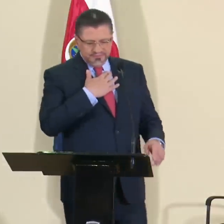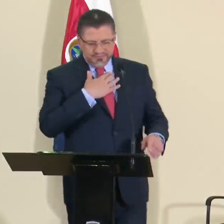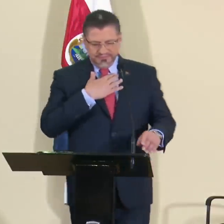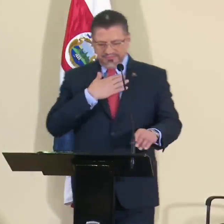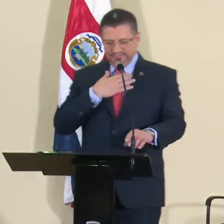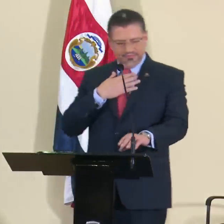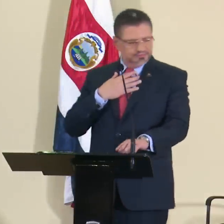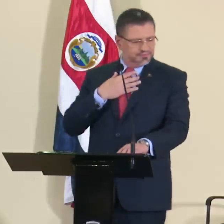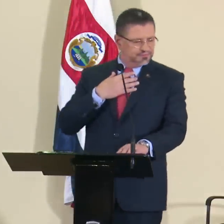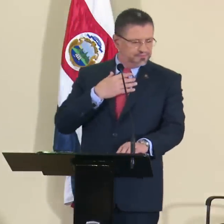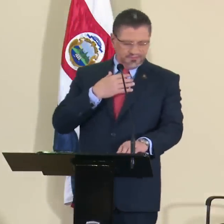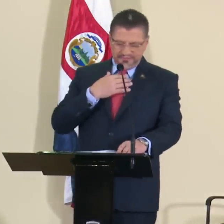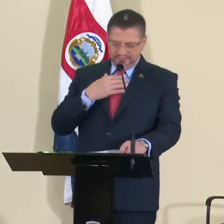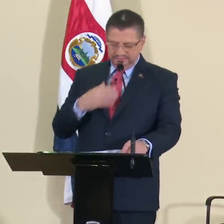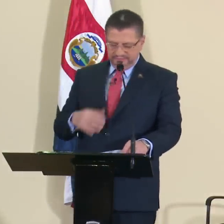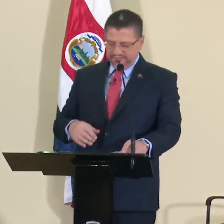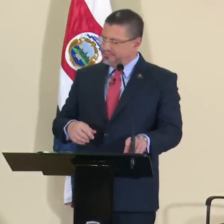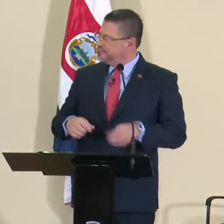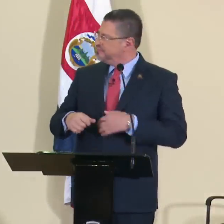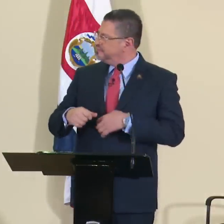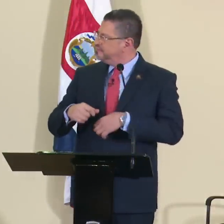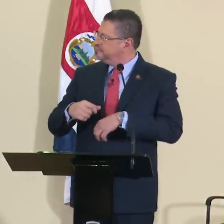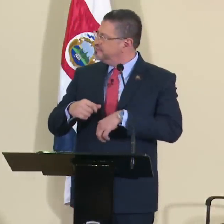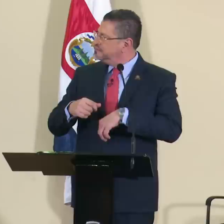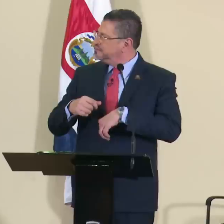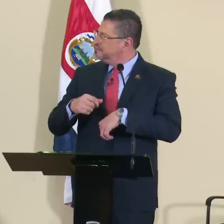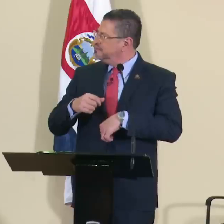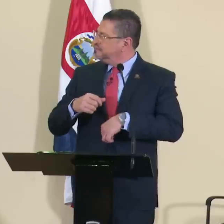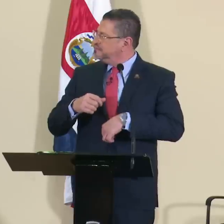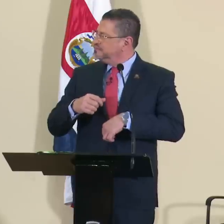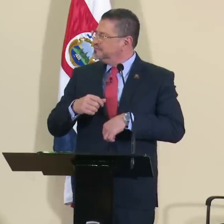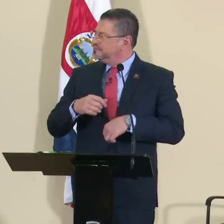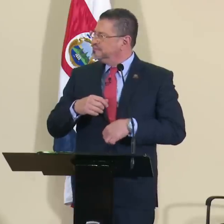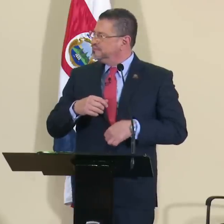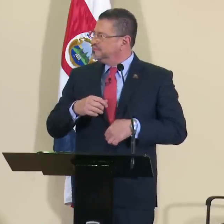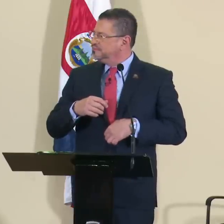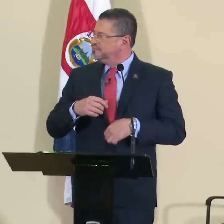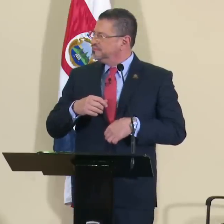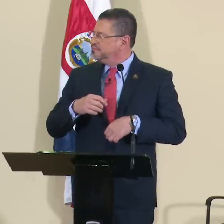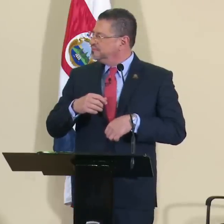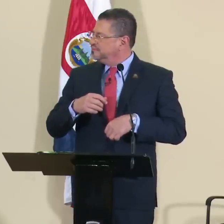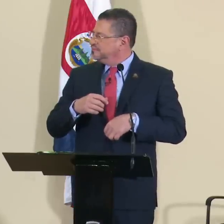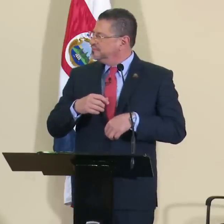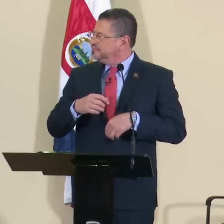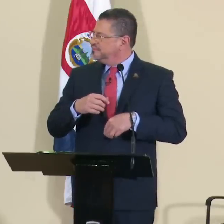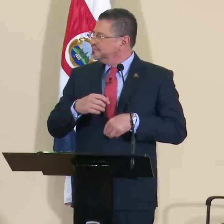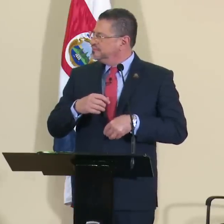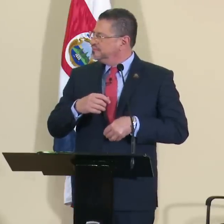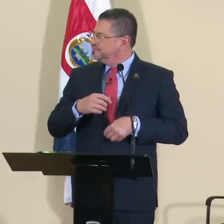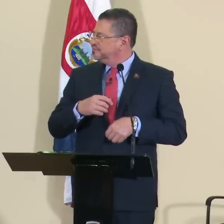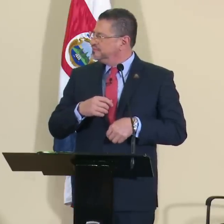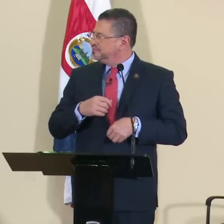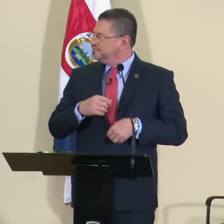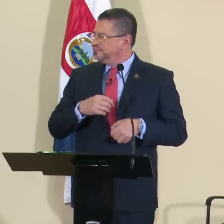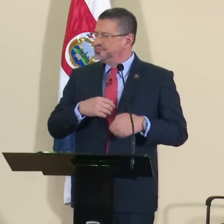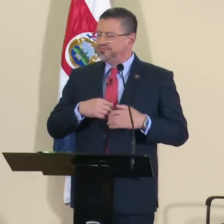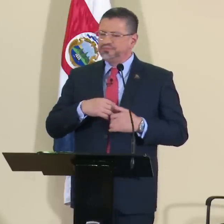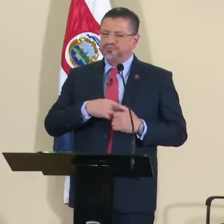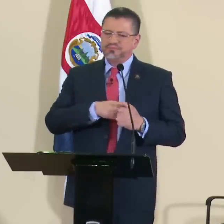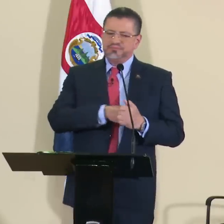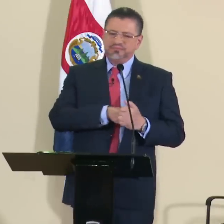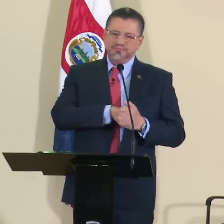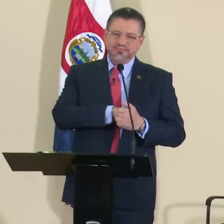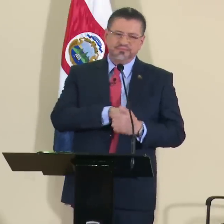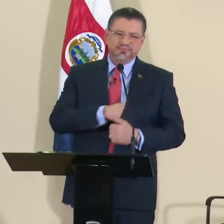estamos incorporando en esta modificación o en este proyecto de ley, tenemos en todas ellas recursos humanos, en todas ellas tenemos